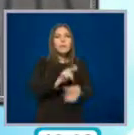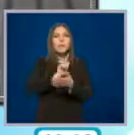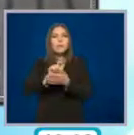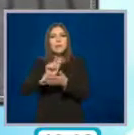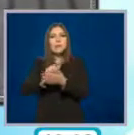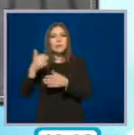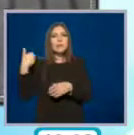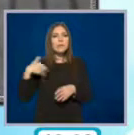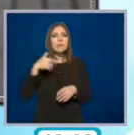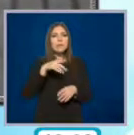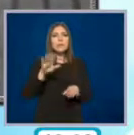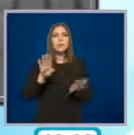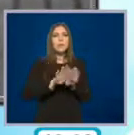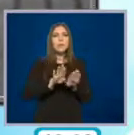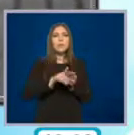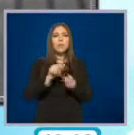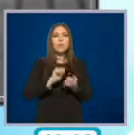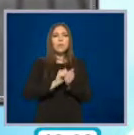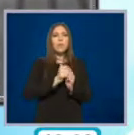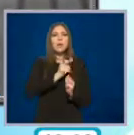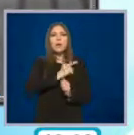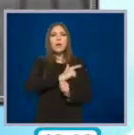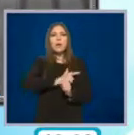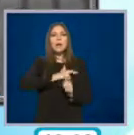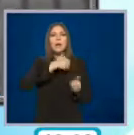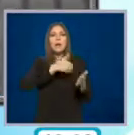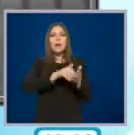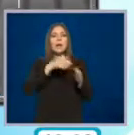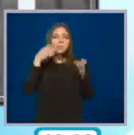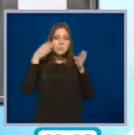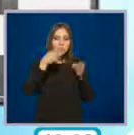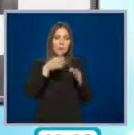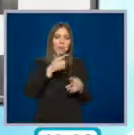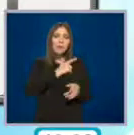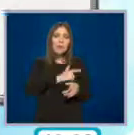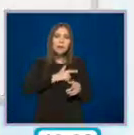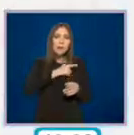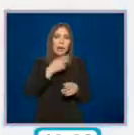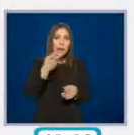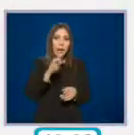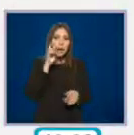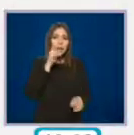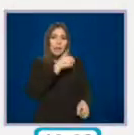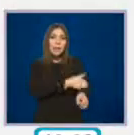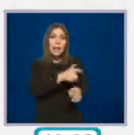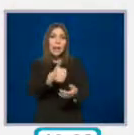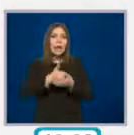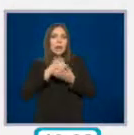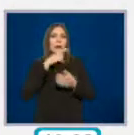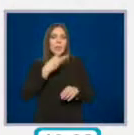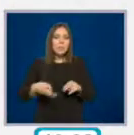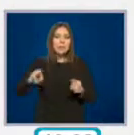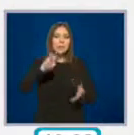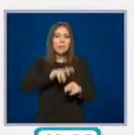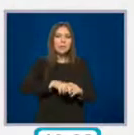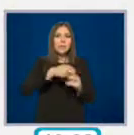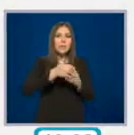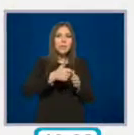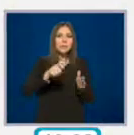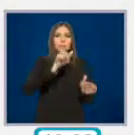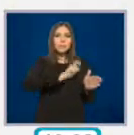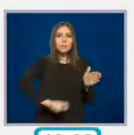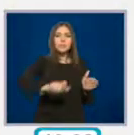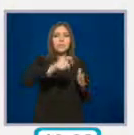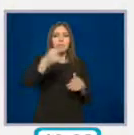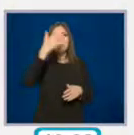estado de éxtasis y en ese momento tú puedes apoyar para rápido cepillarlo. No, al menos es lo que yo apoyo. Conozca a su